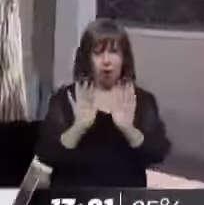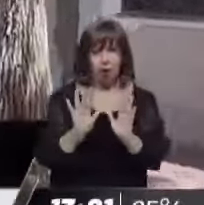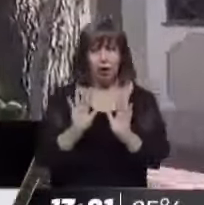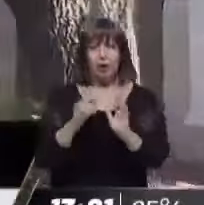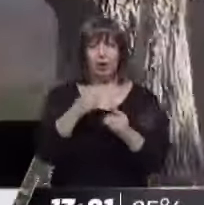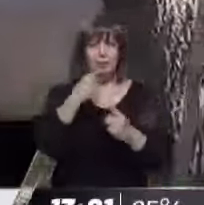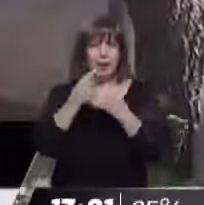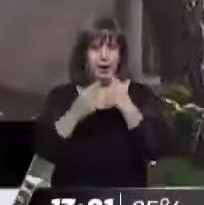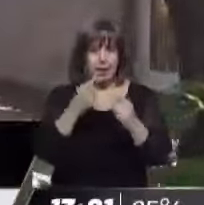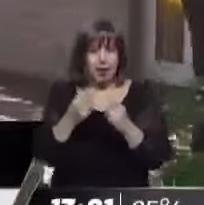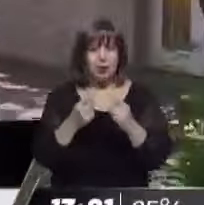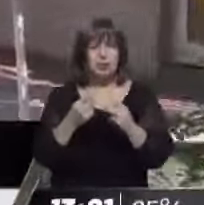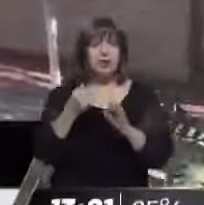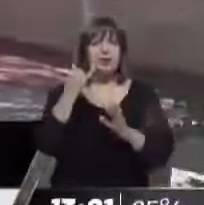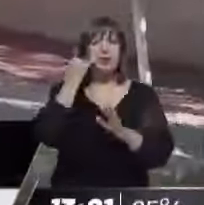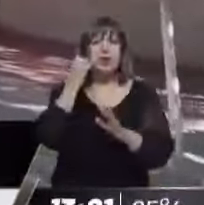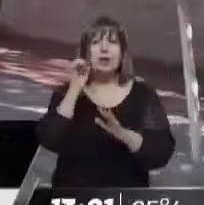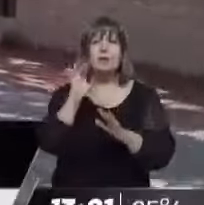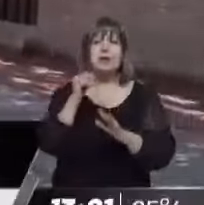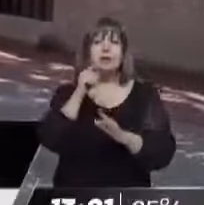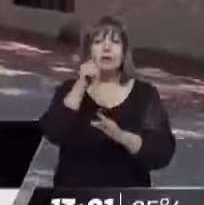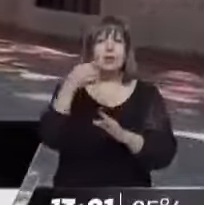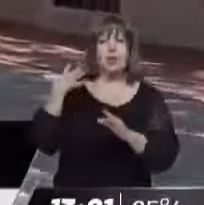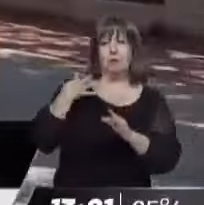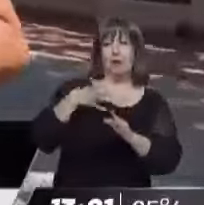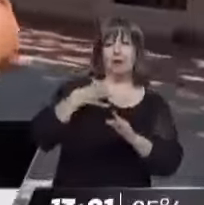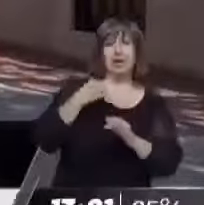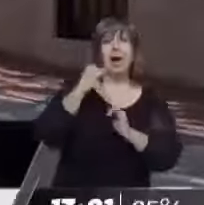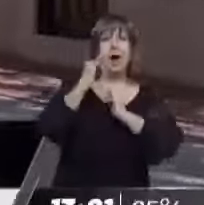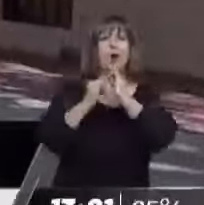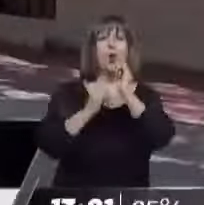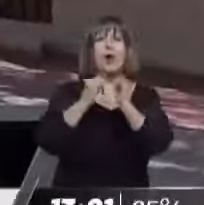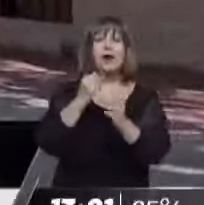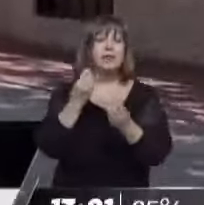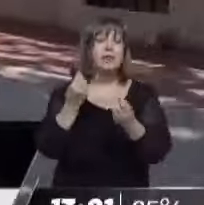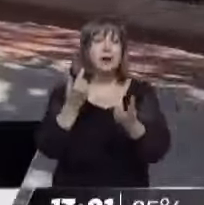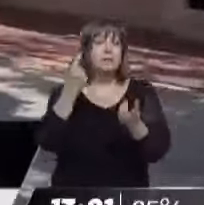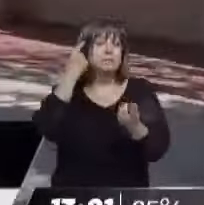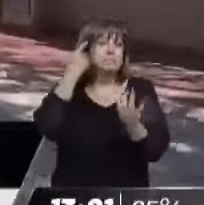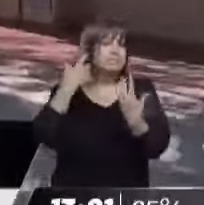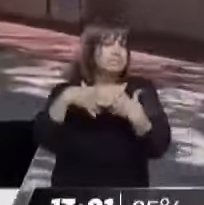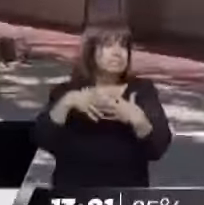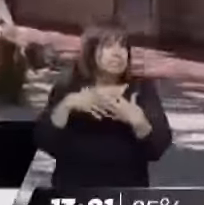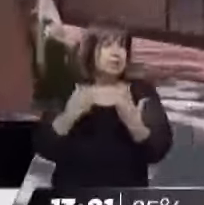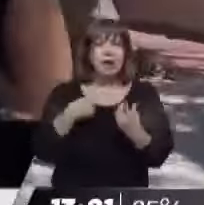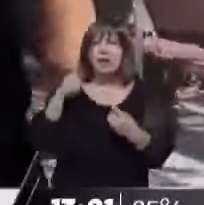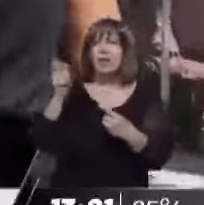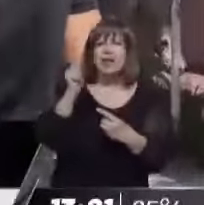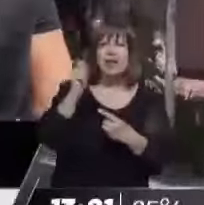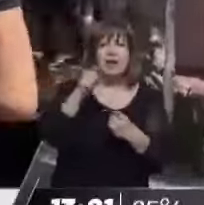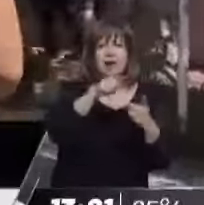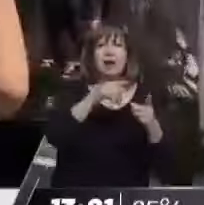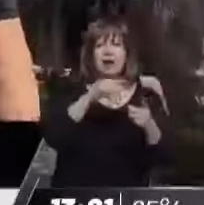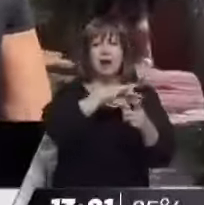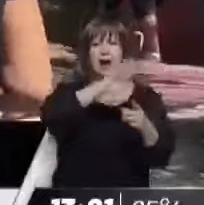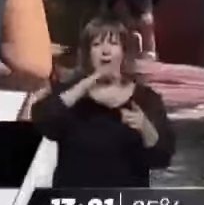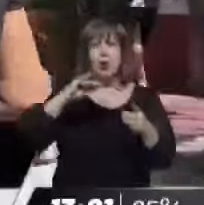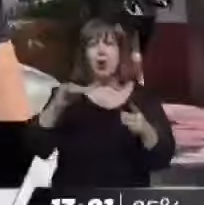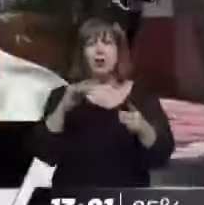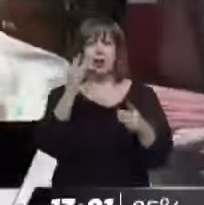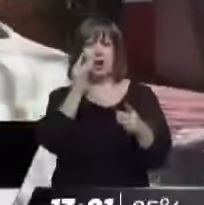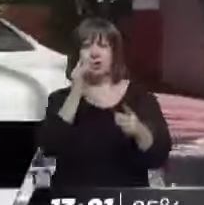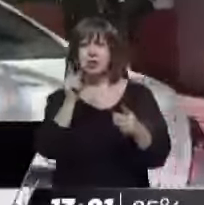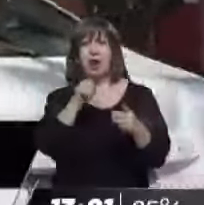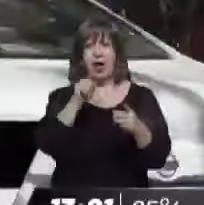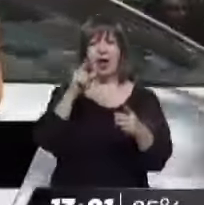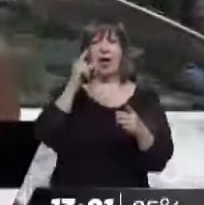va relatando y... sacando conclusiones sí. Y datos de lo que se va pudiendo, ¿no? Porque la policía no deja acercarse sí, lo